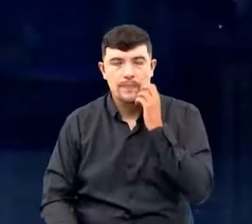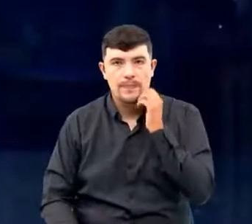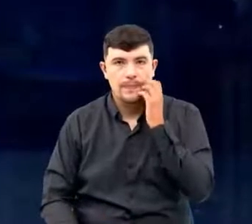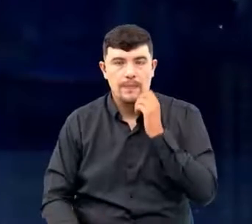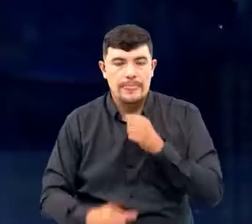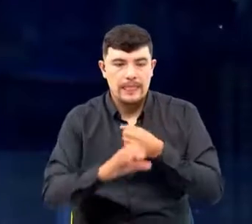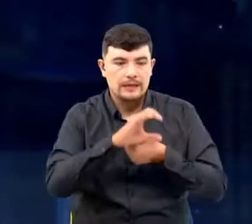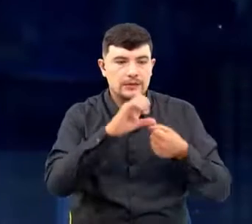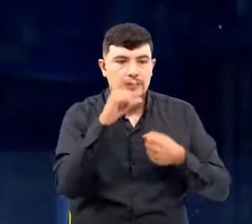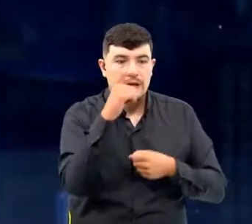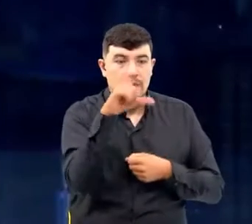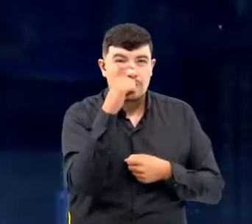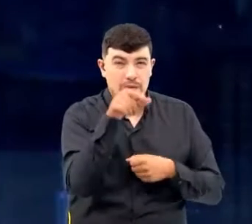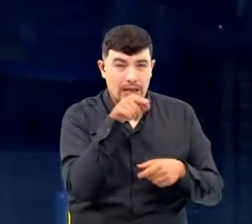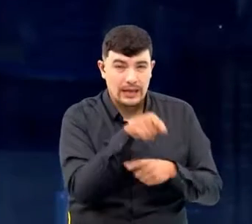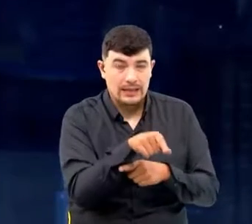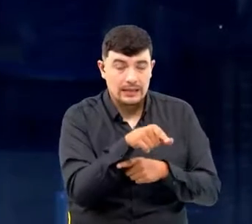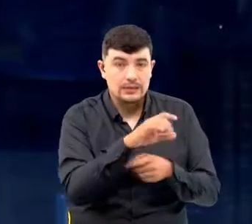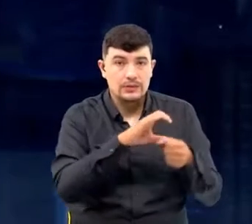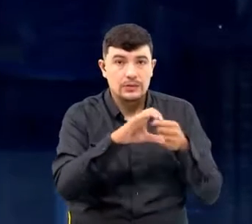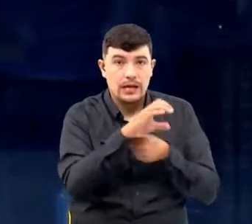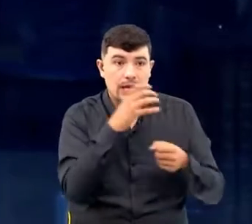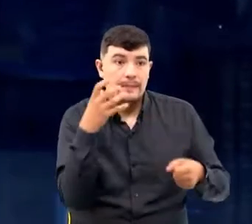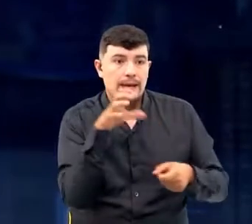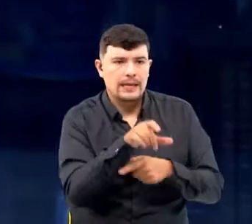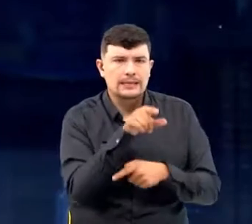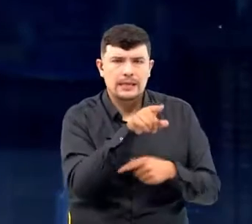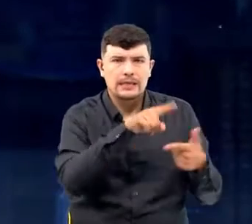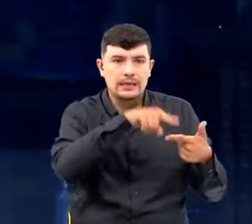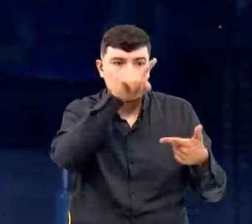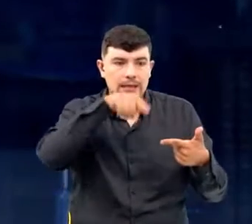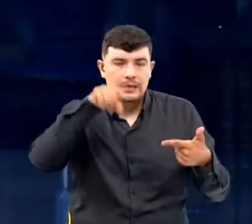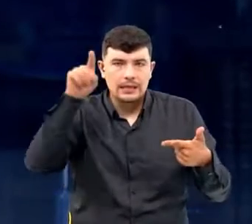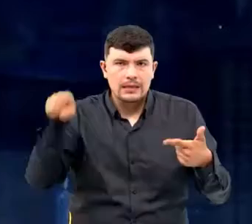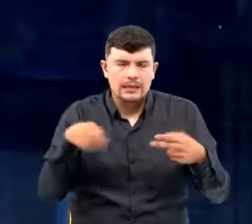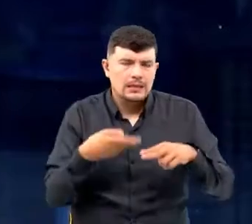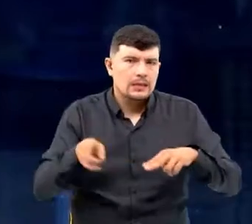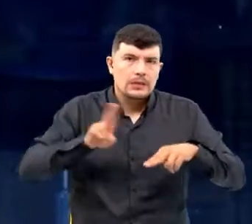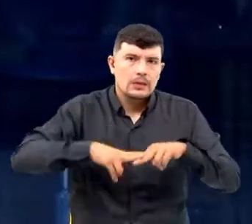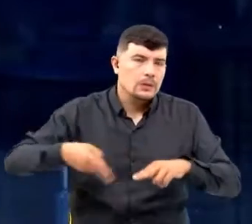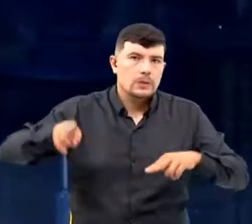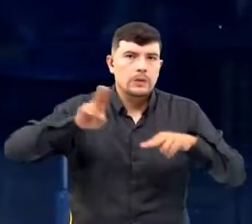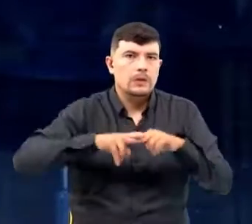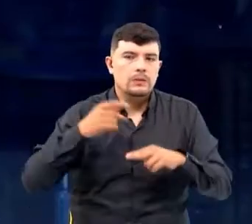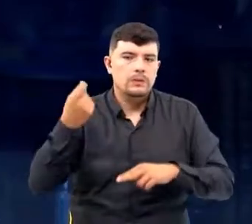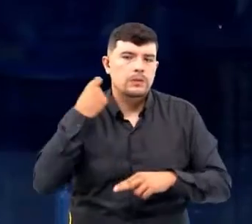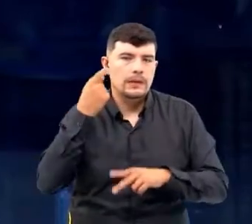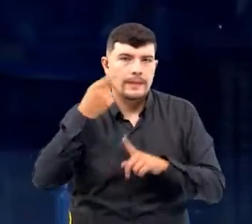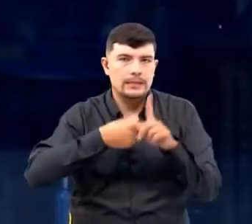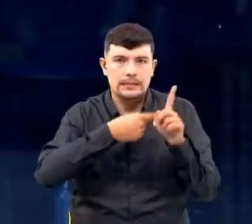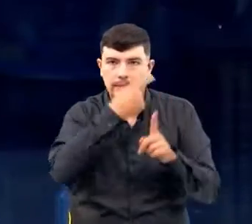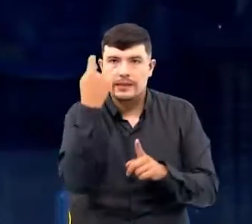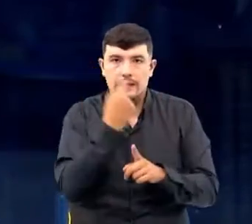Y Cúcuta fue la ciudad del país con la tasa de inflación más alta del país durante septiembre, así lo reveló el último informe del DANE.